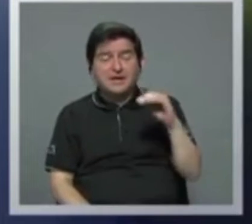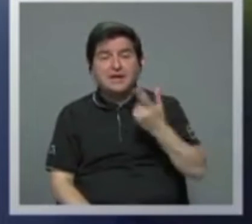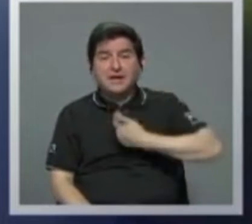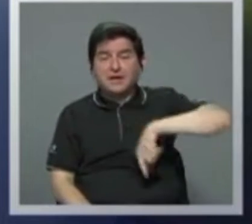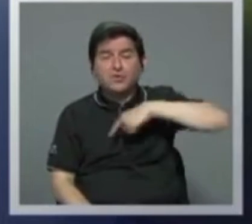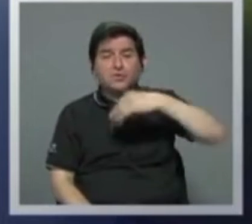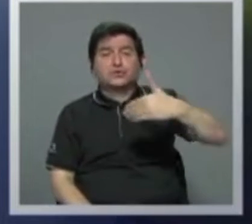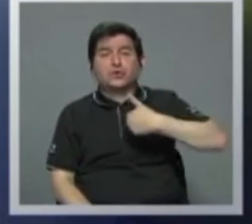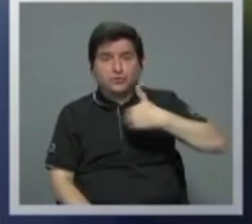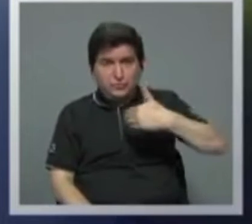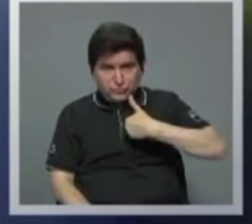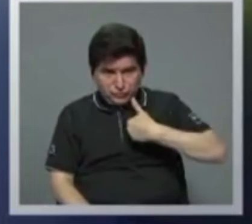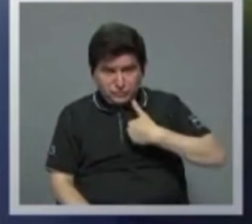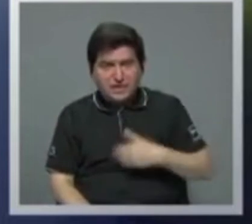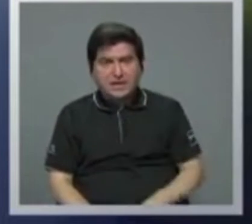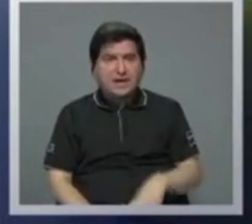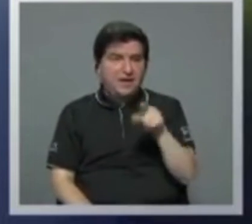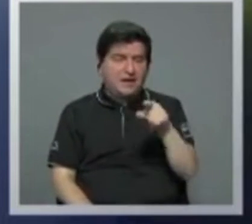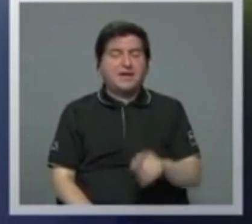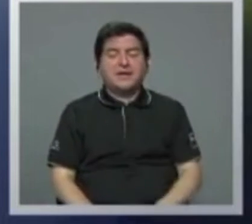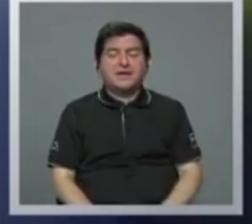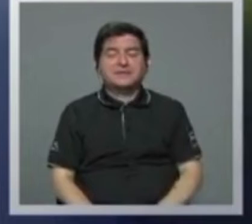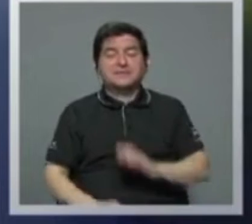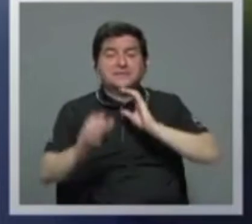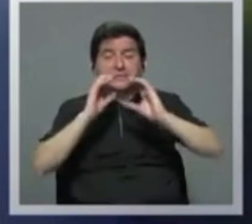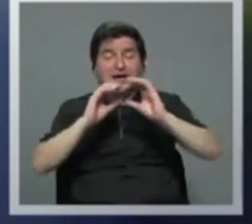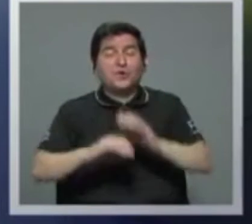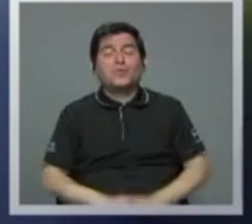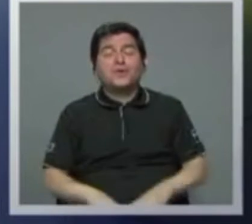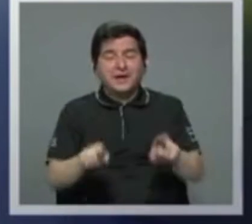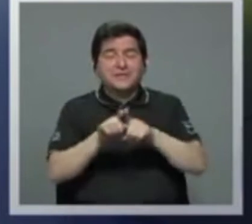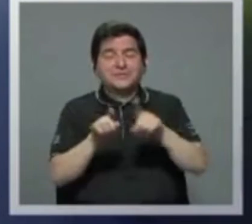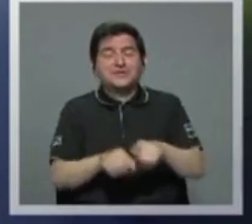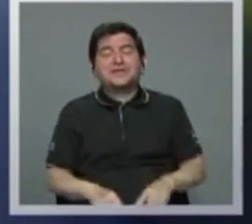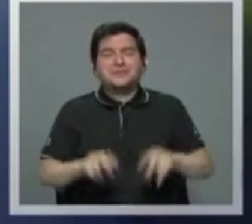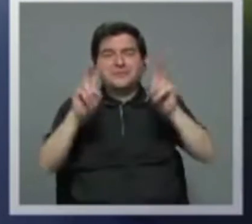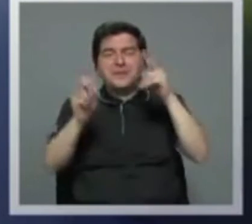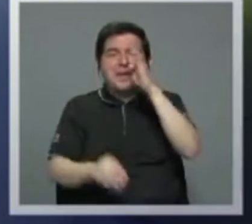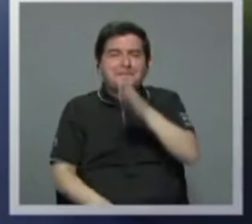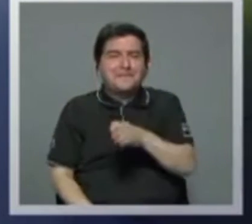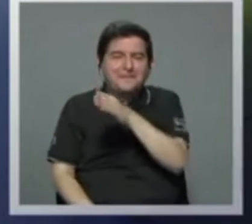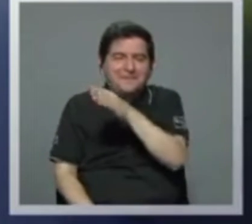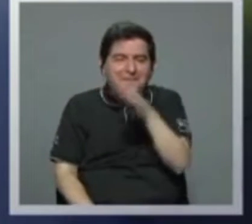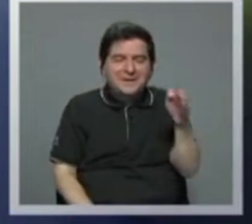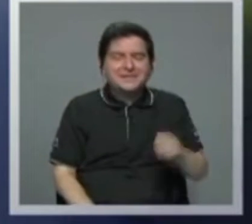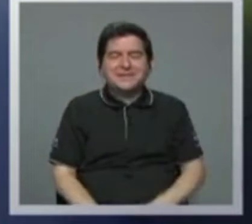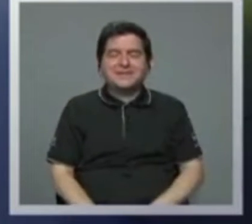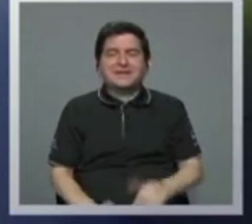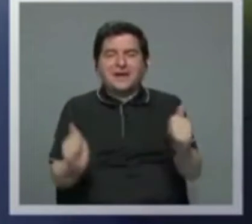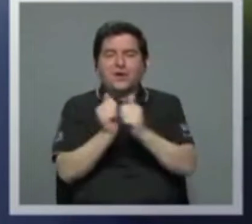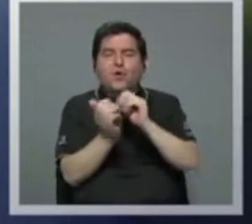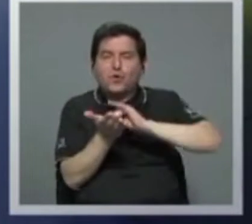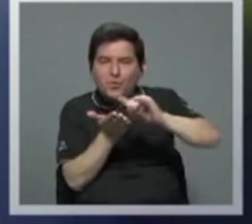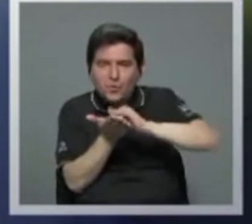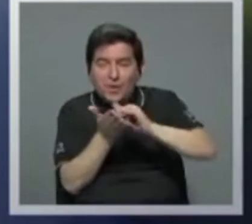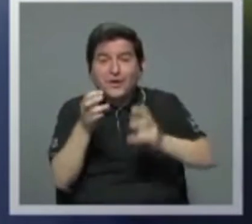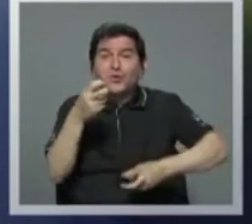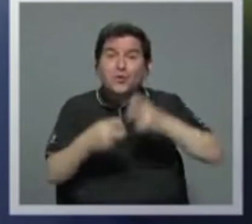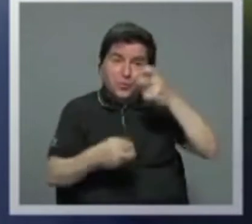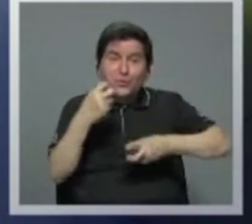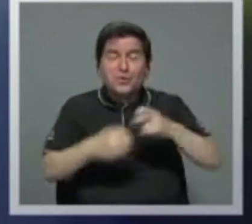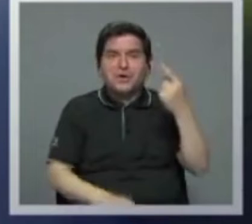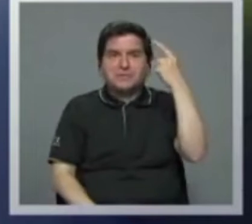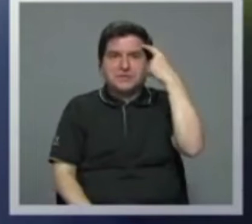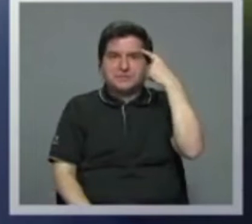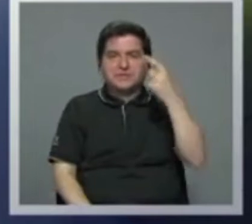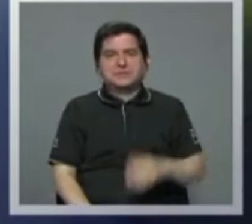estamos teniendo en esta bendita comunicación, porque también es bendita esta comunicación con Manhattan, problemitas,